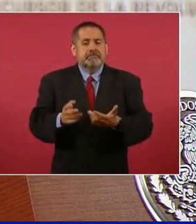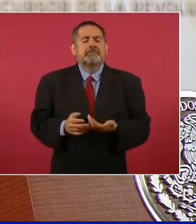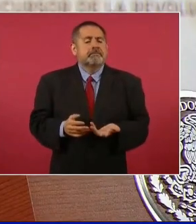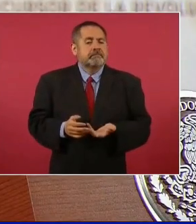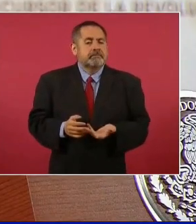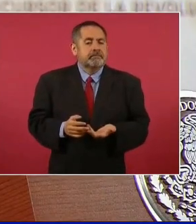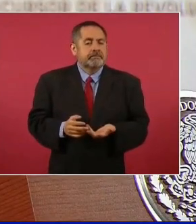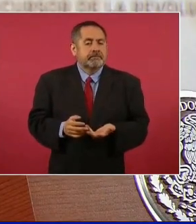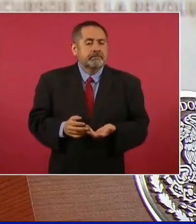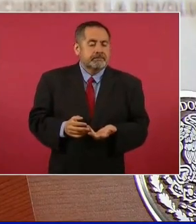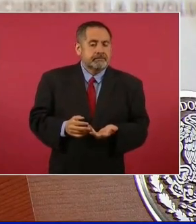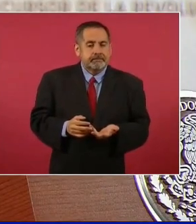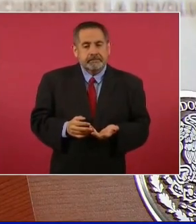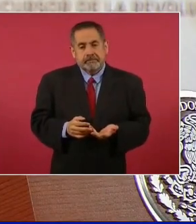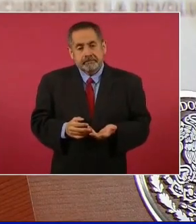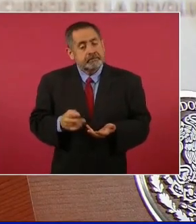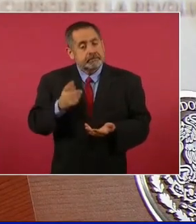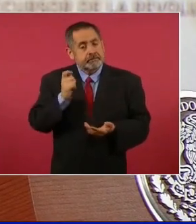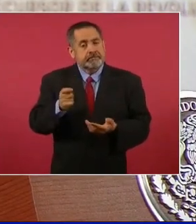Entonces,